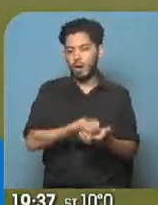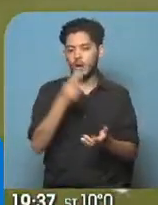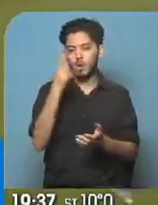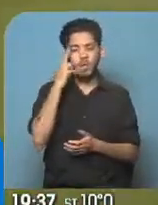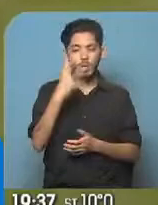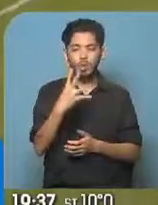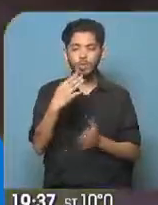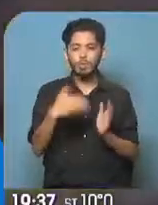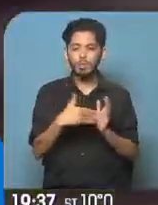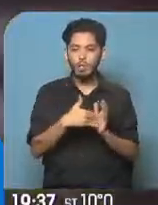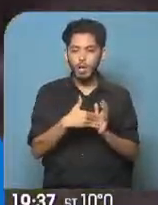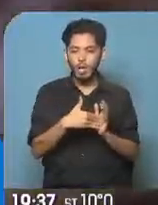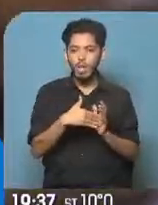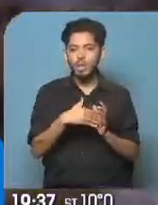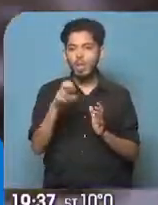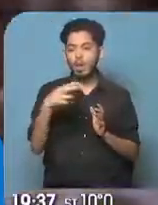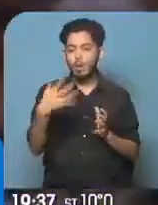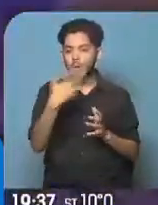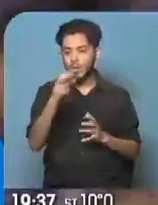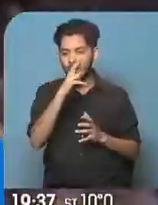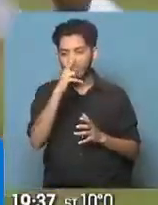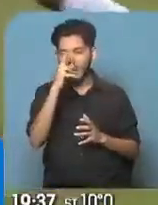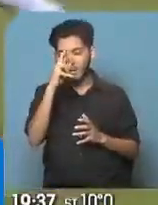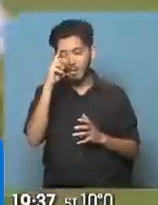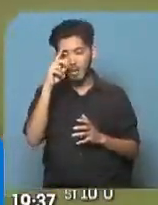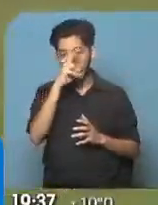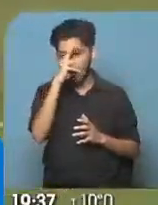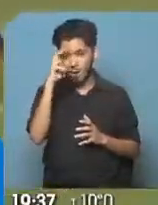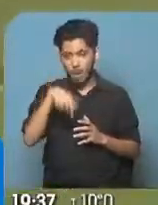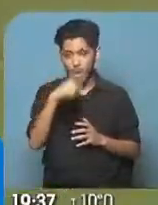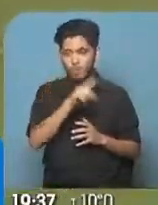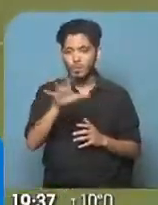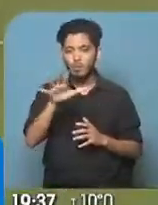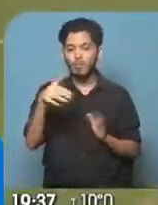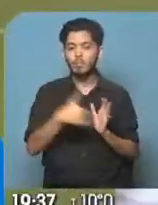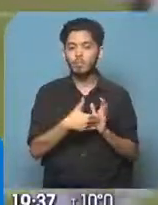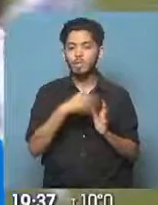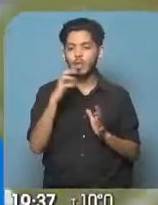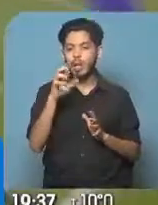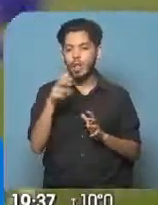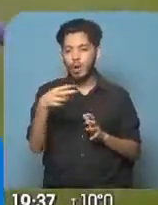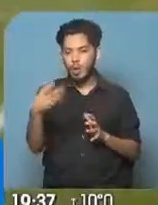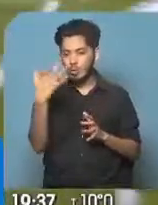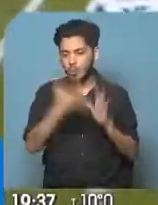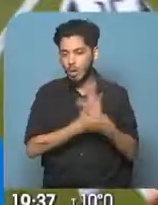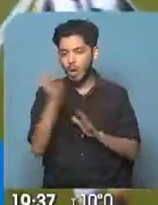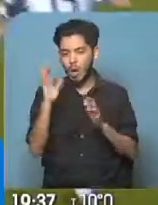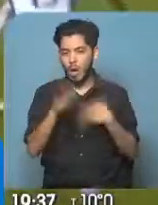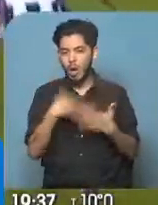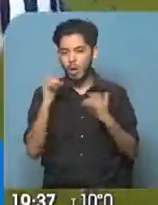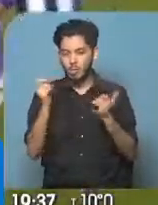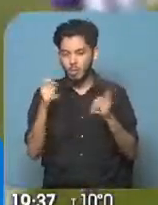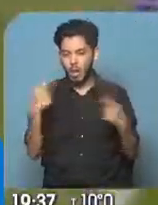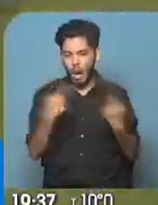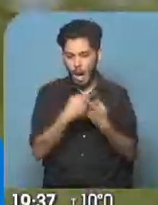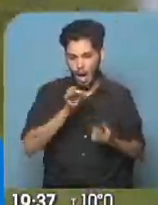de euros para llevárselo al Real Madrid. Y ahora por 105 millones de euros se va a ir a jugar a la Juventus. Rival que ha tenido este año